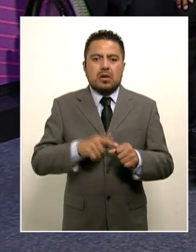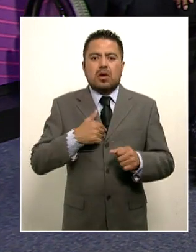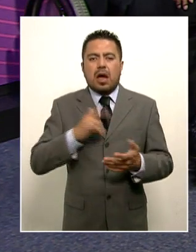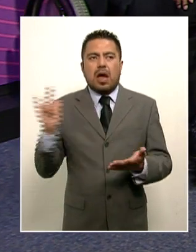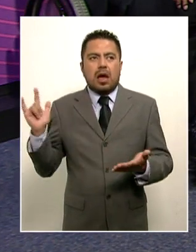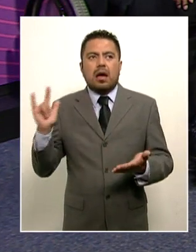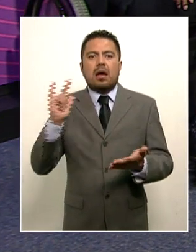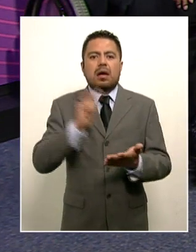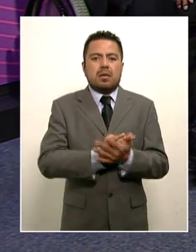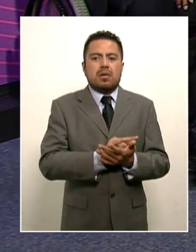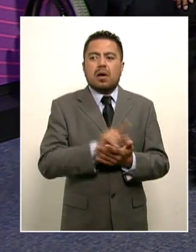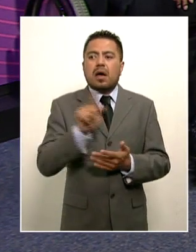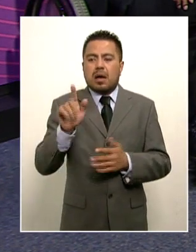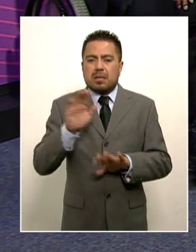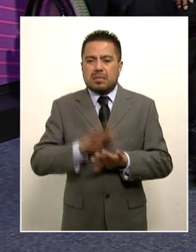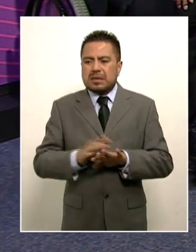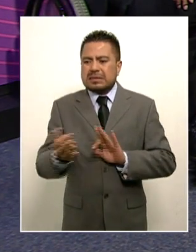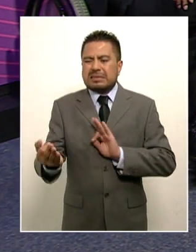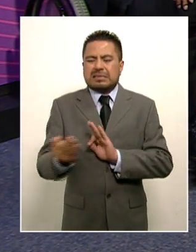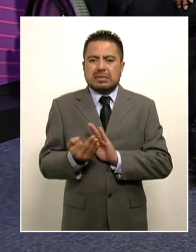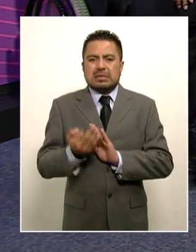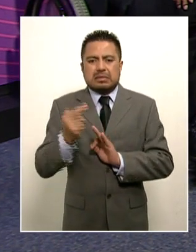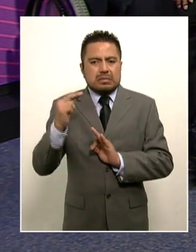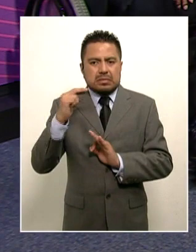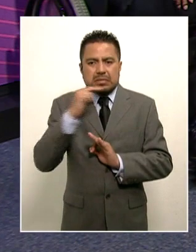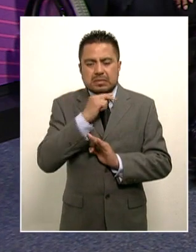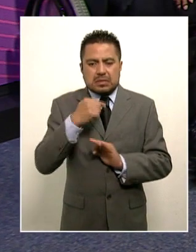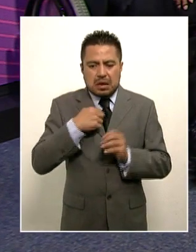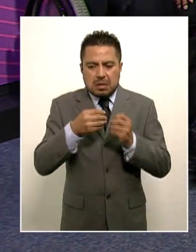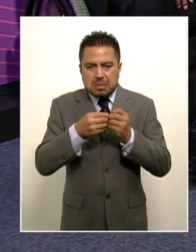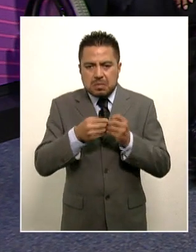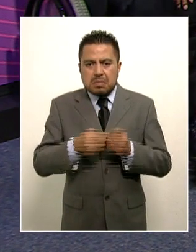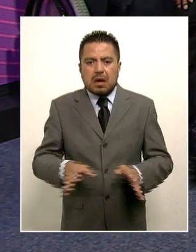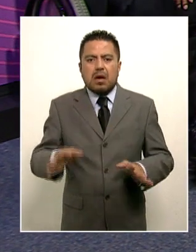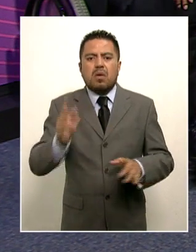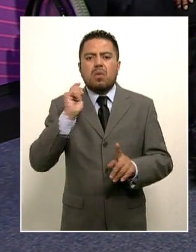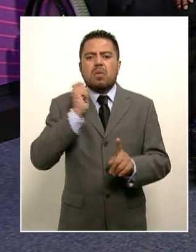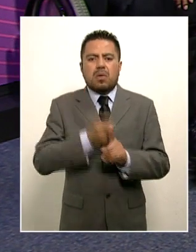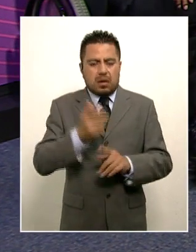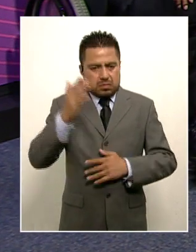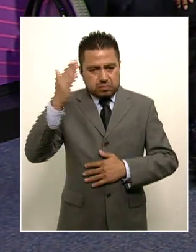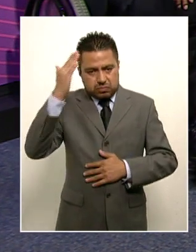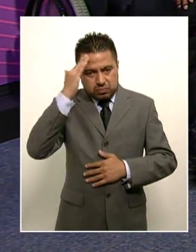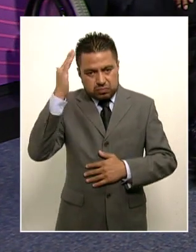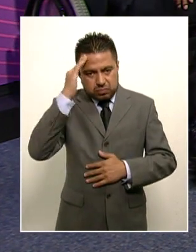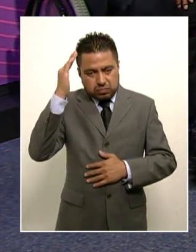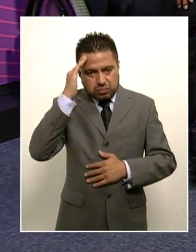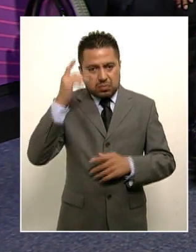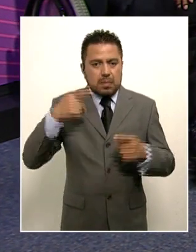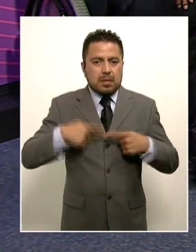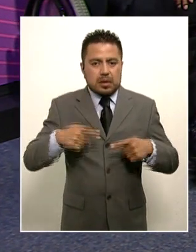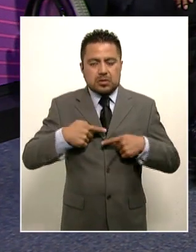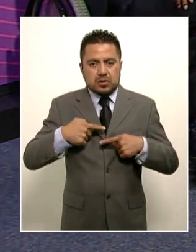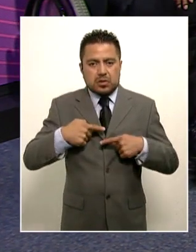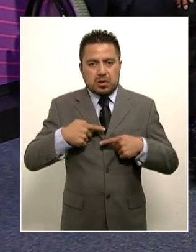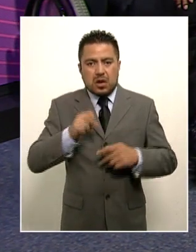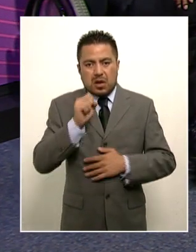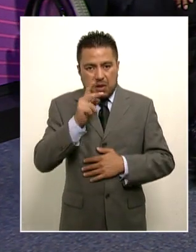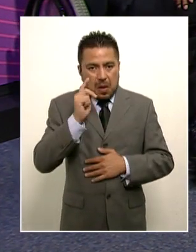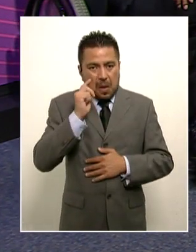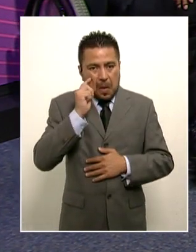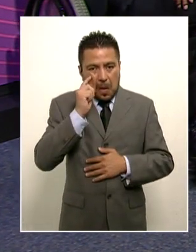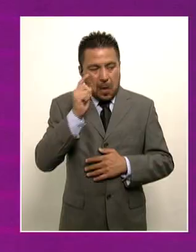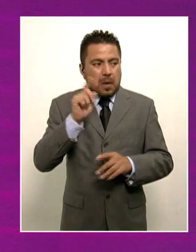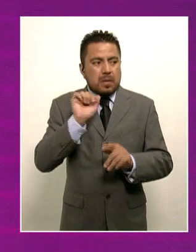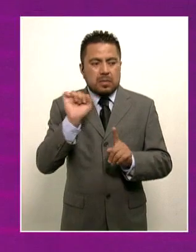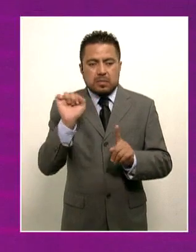avión, si él está muy cerca, inmediatamente yo pierdo mi titularidad de persona, ¿no? Entonces, y se lo voltean a